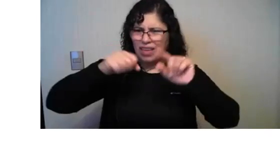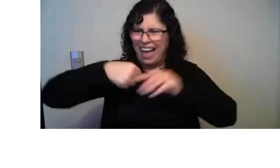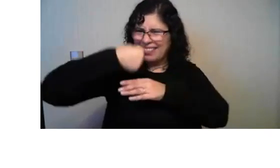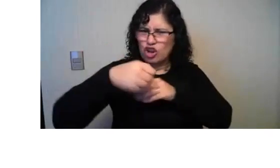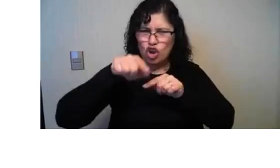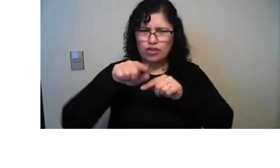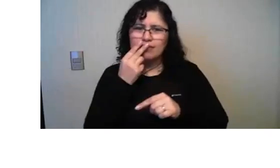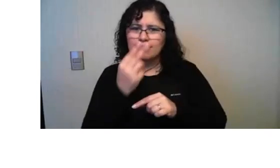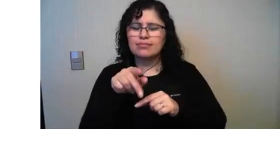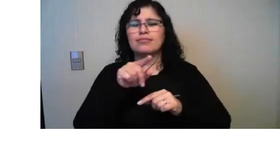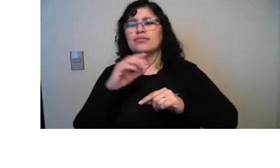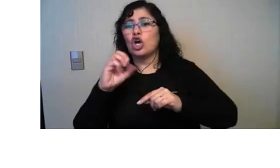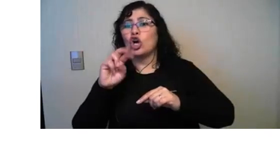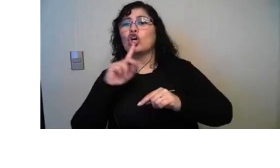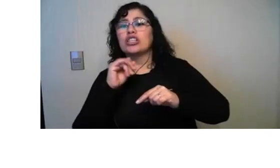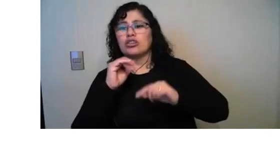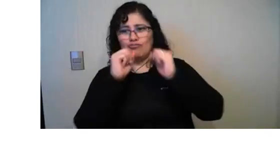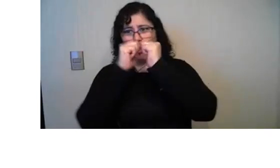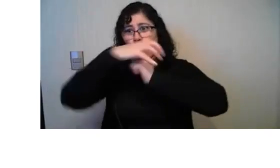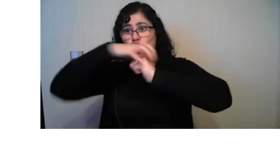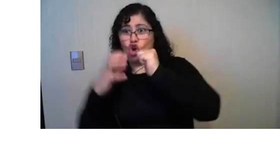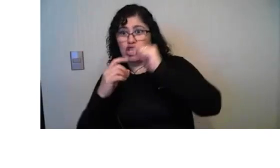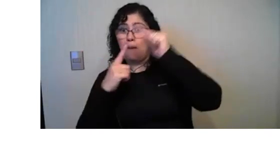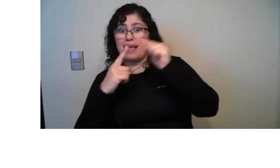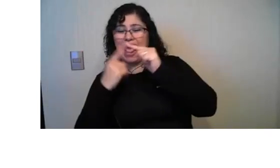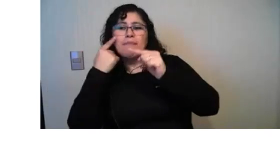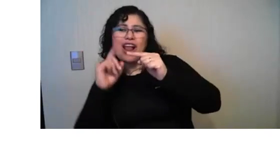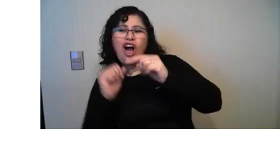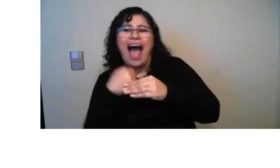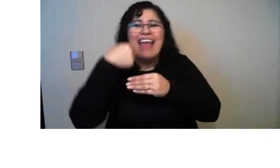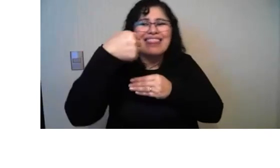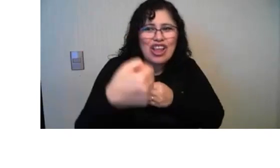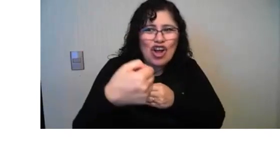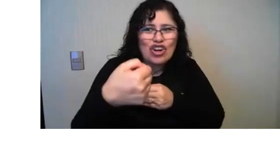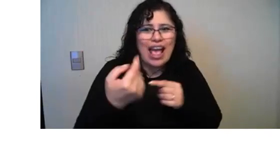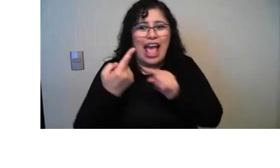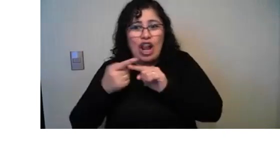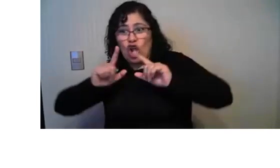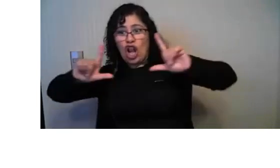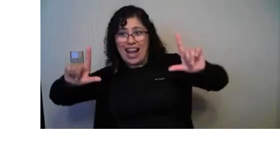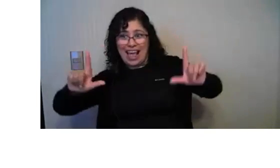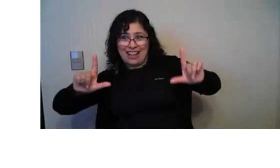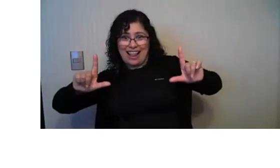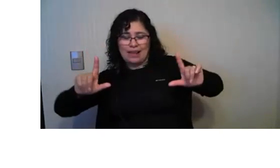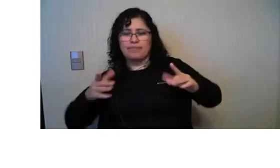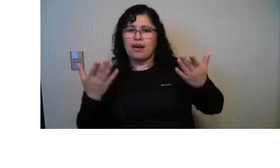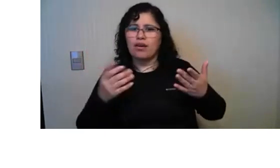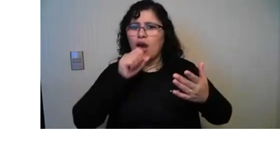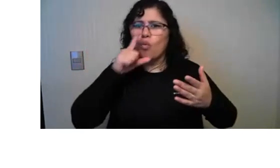¿cierto? Córtico-espinal, pero anterior. ¿Ya? ¿Cuál es su origen? Corteza